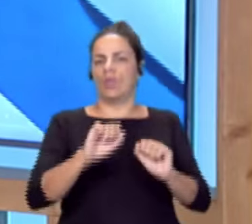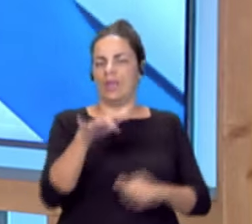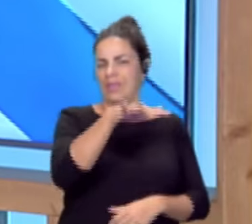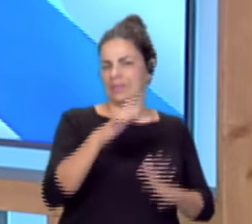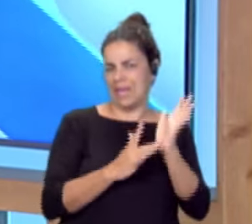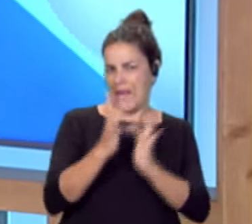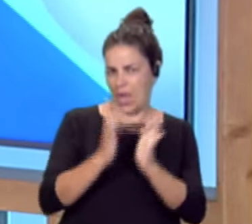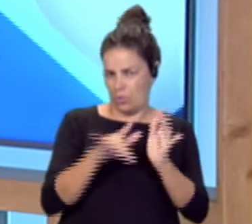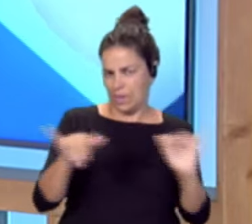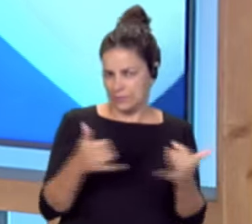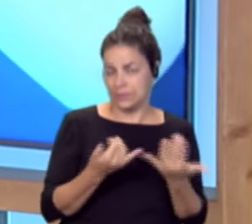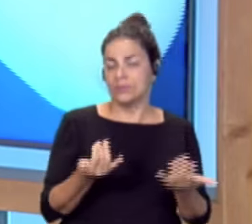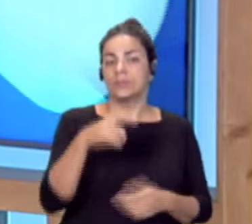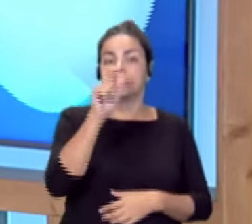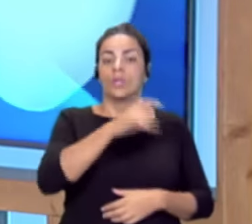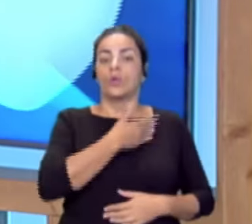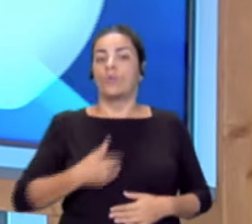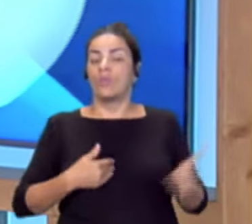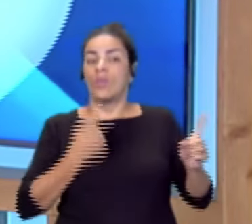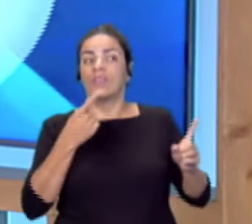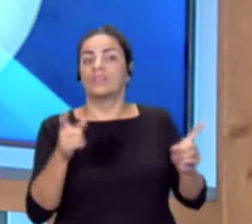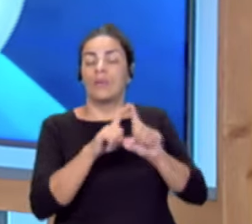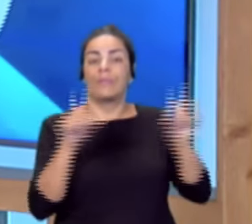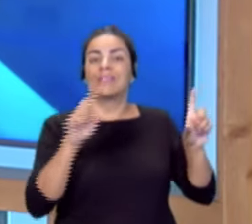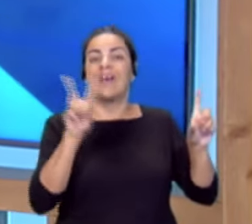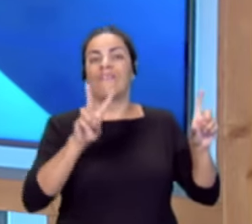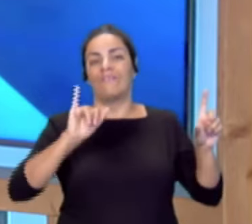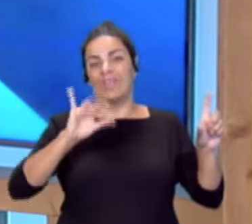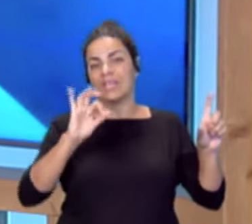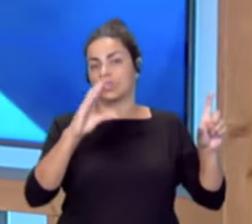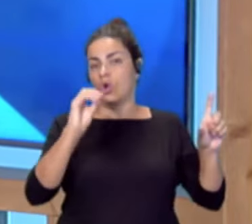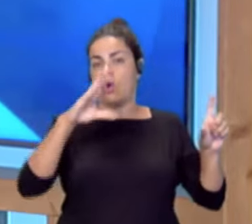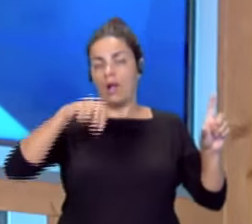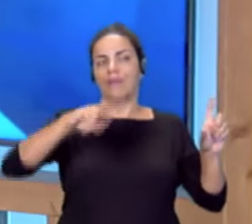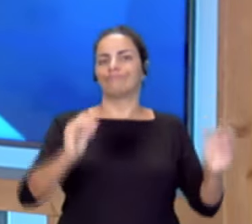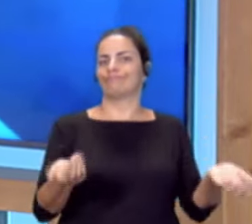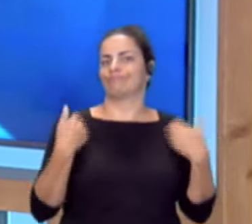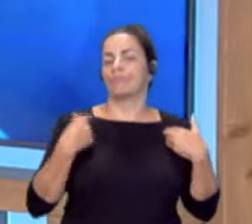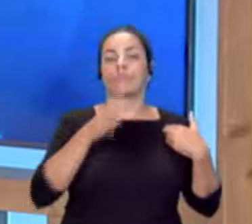propietarios aseguran que la empresa Visocan es la responsable porque no han realizado el mantenimiento necesario.